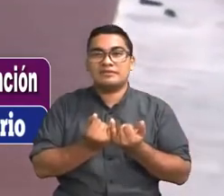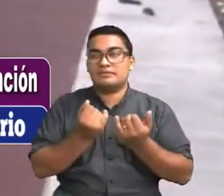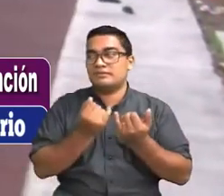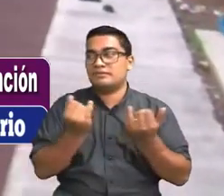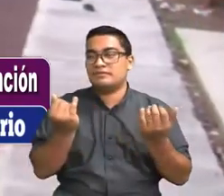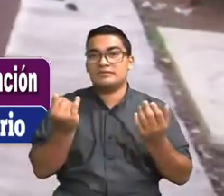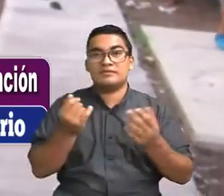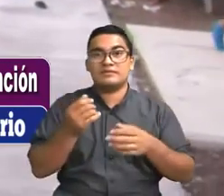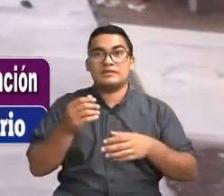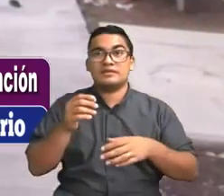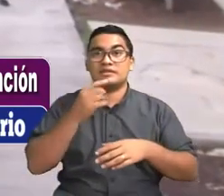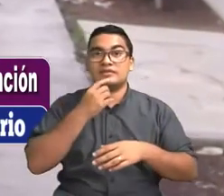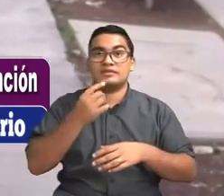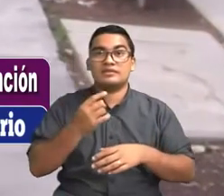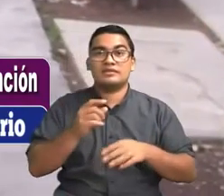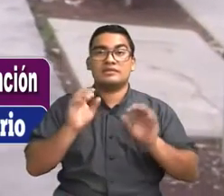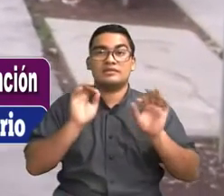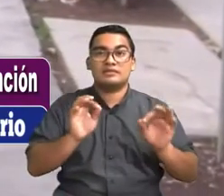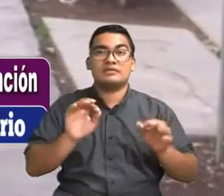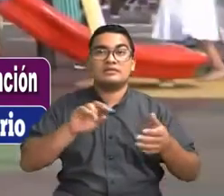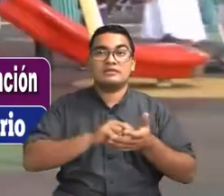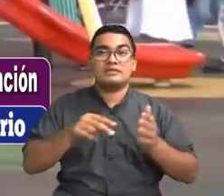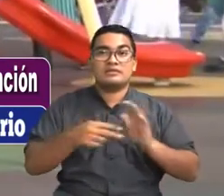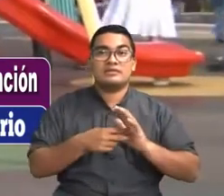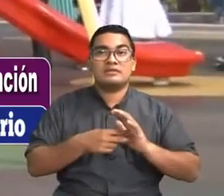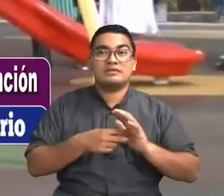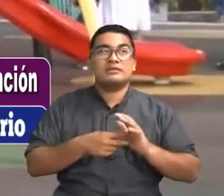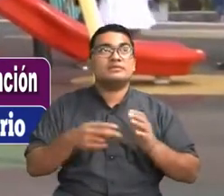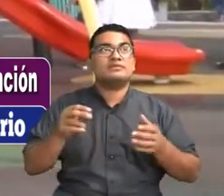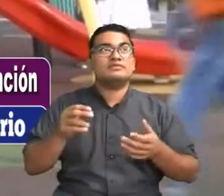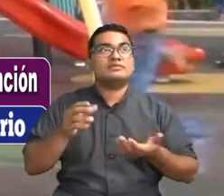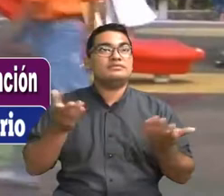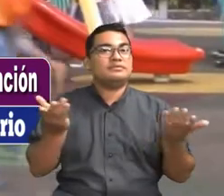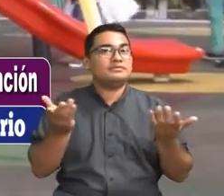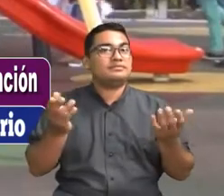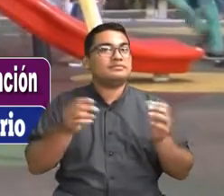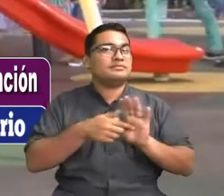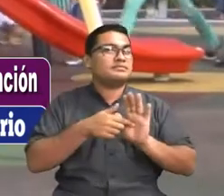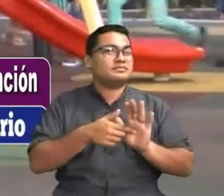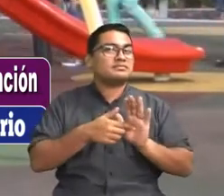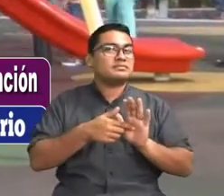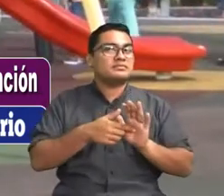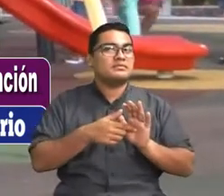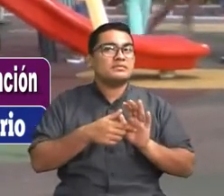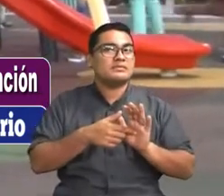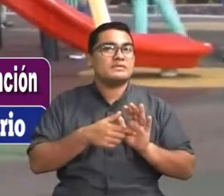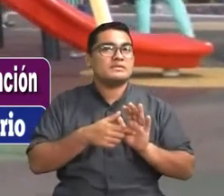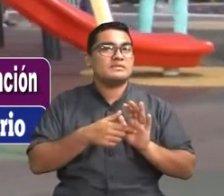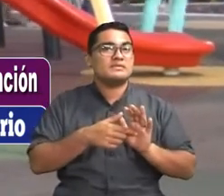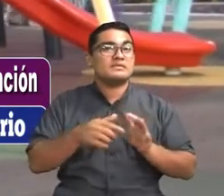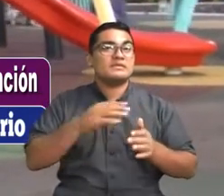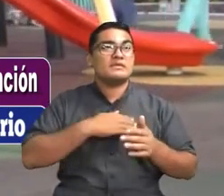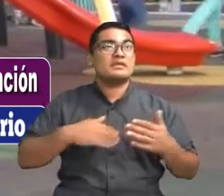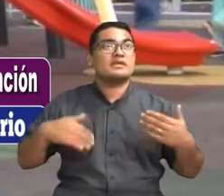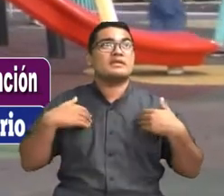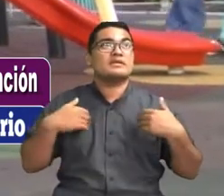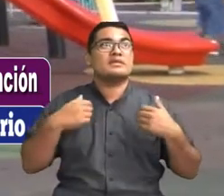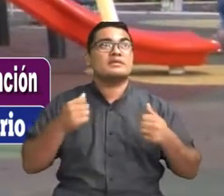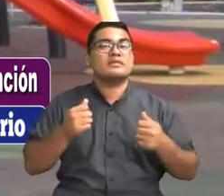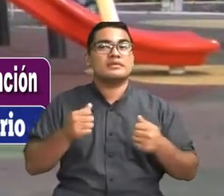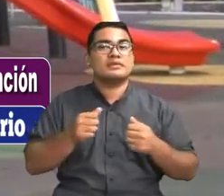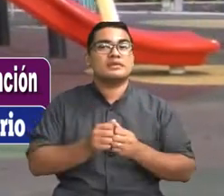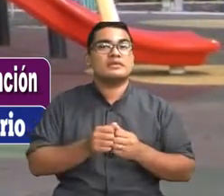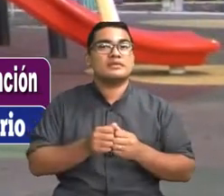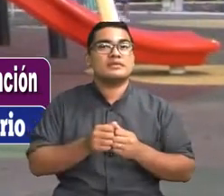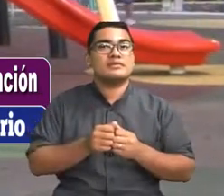solidaridad? Y lo que significa también, por ejemplo, en el Ministerio de Salud, este programa que también atiende